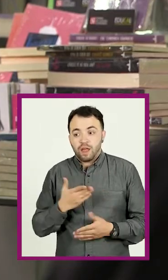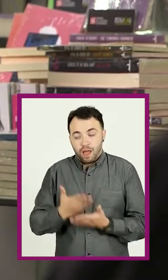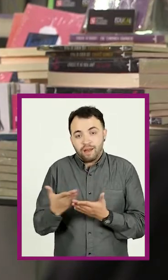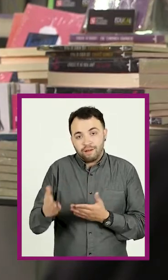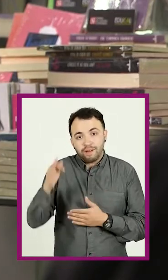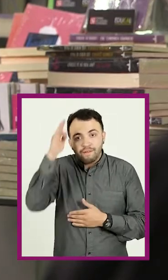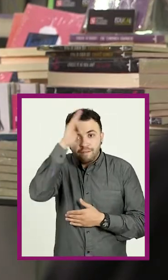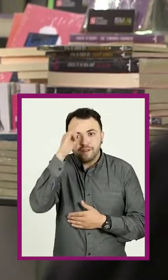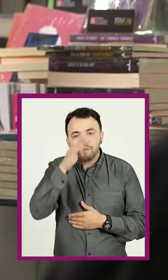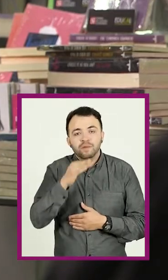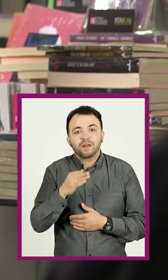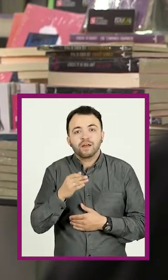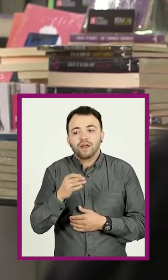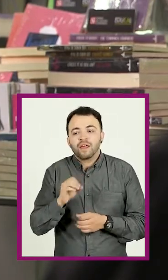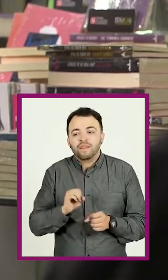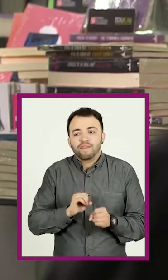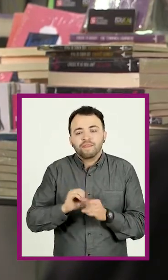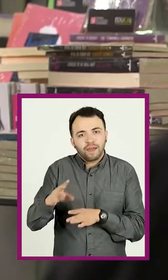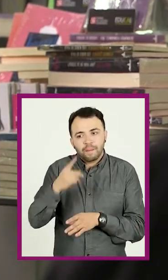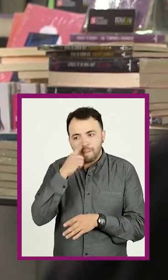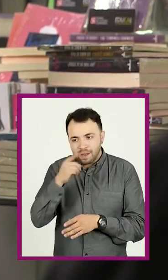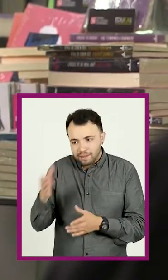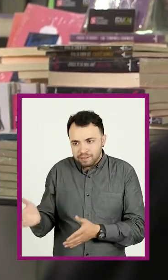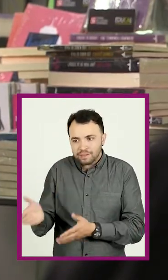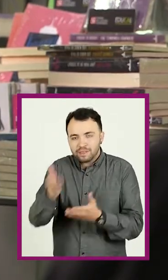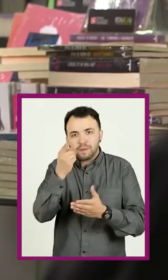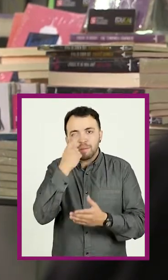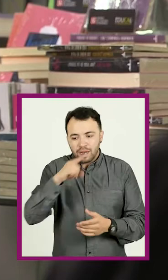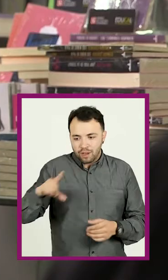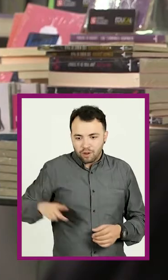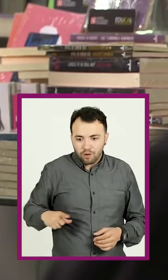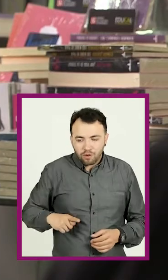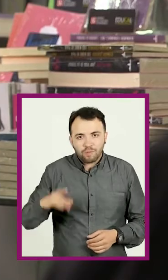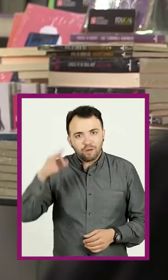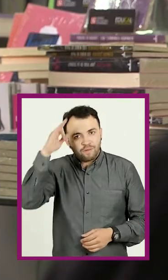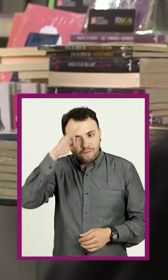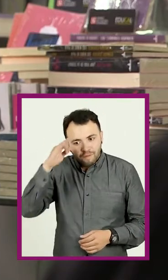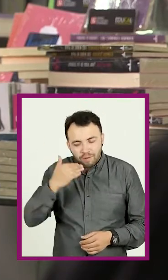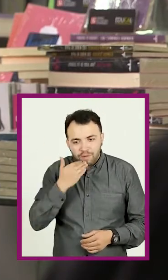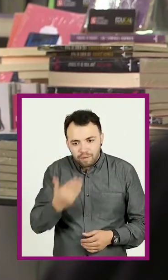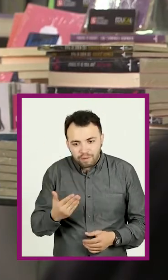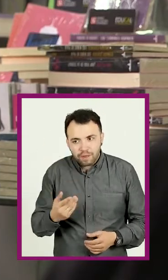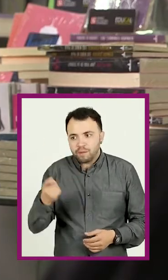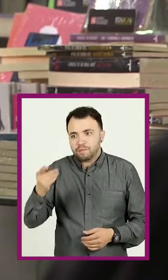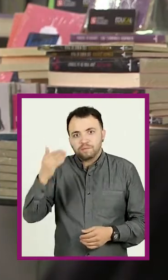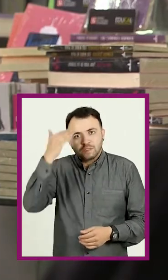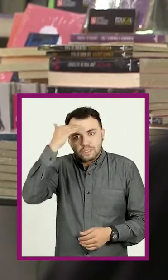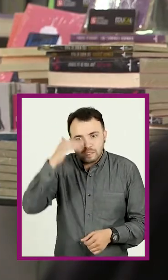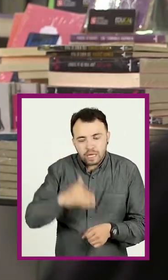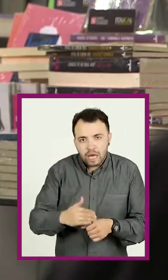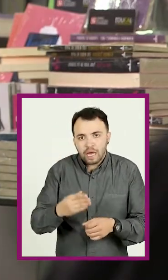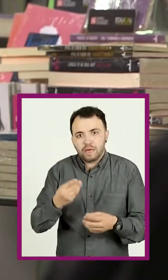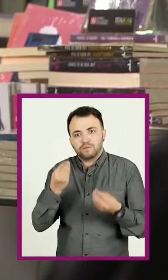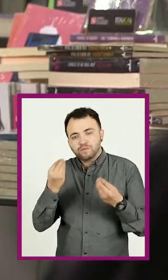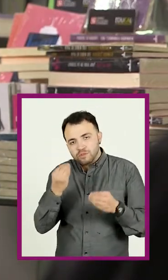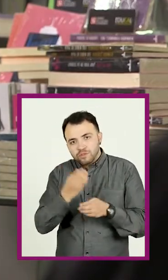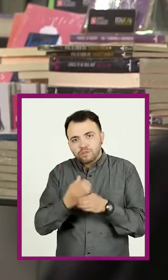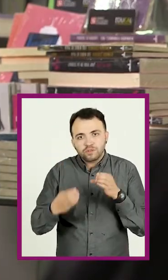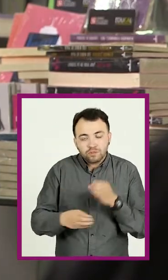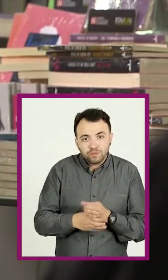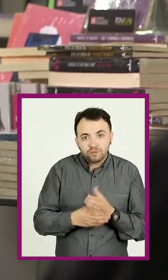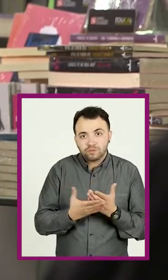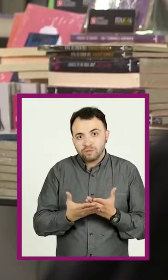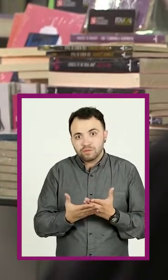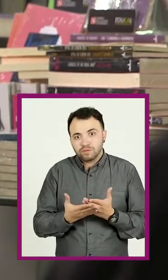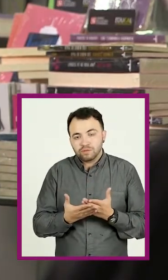esa capacidad para gobernar de acuerdo al saber, de acuerdo a el rey filósofo